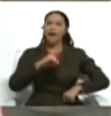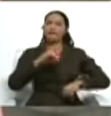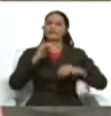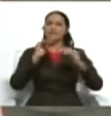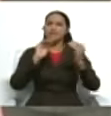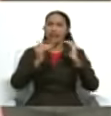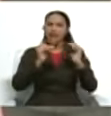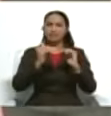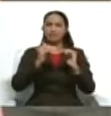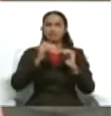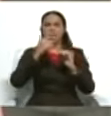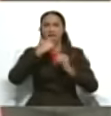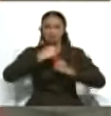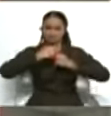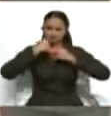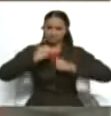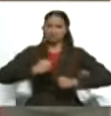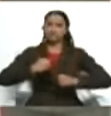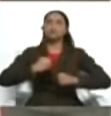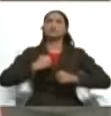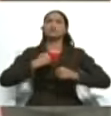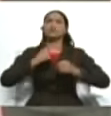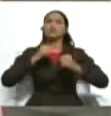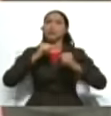fuerza propia, tiene luces